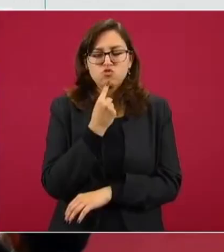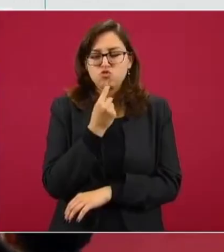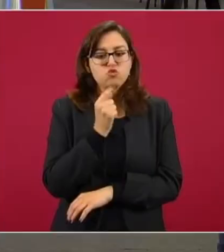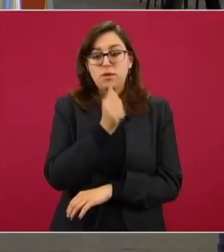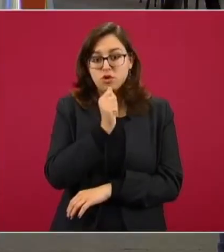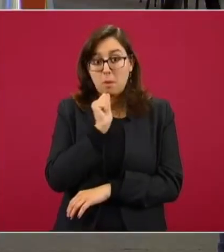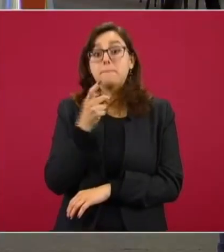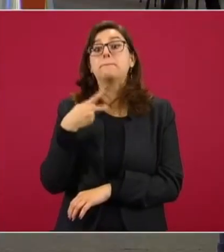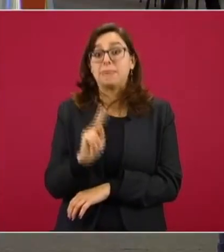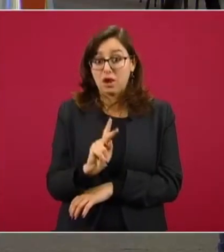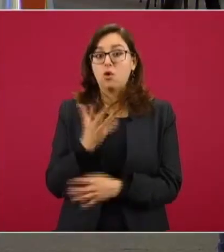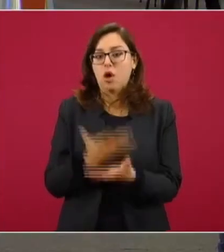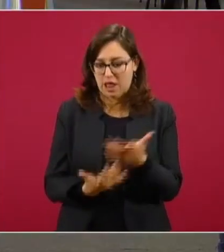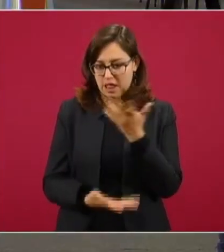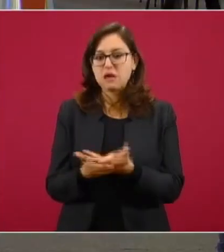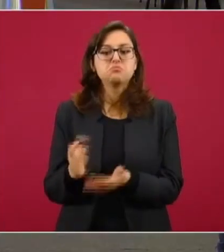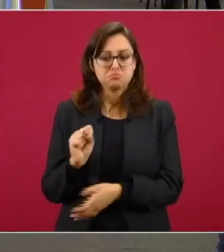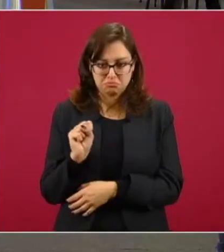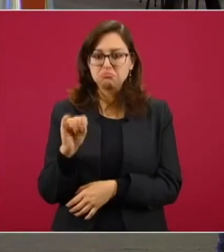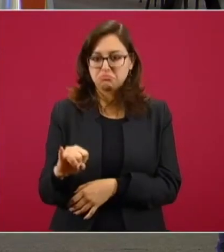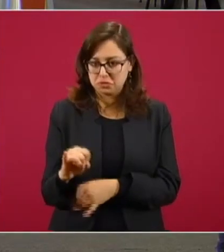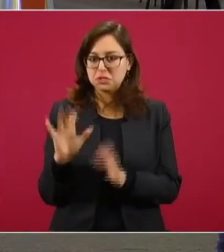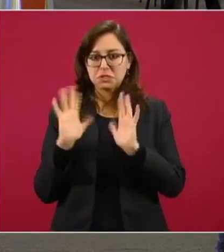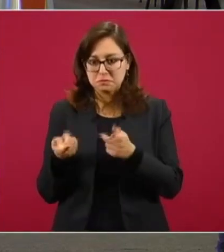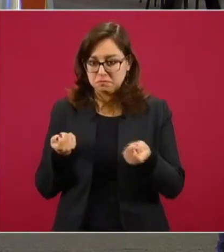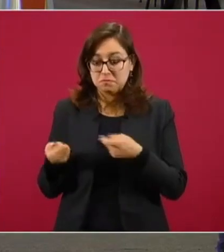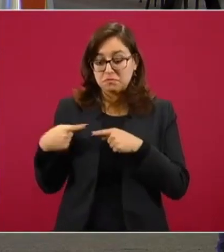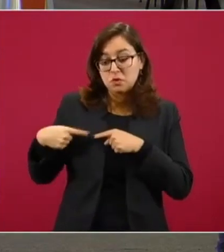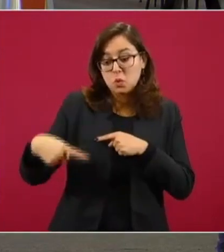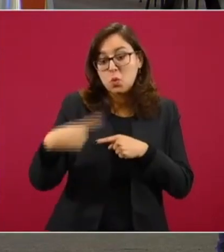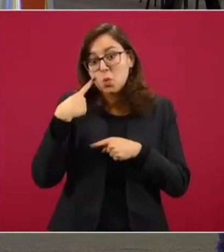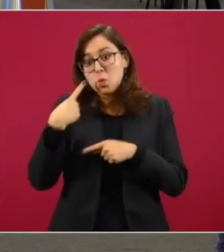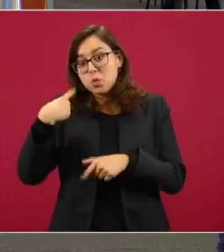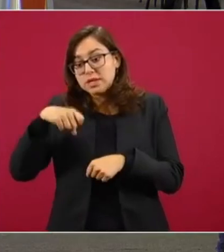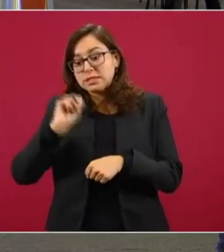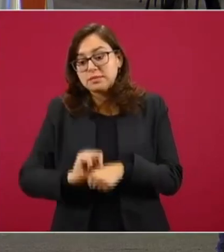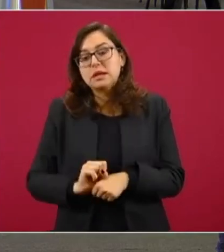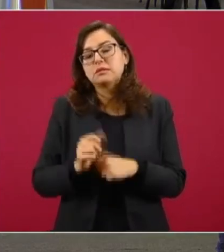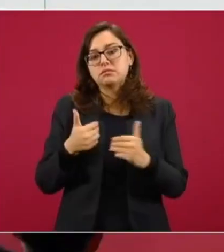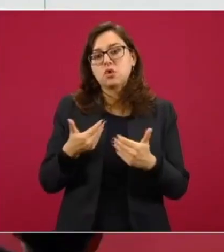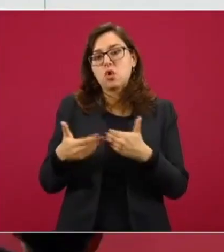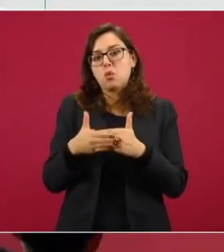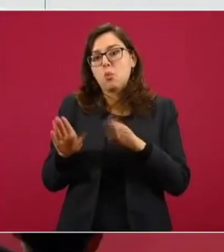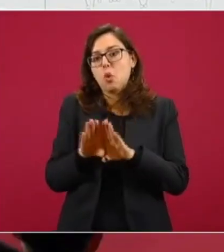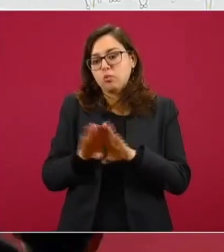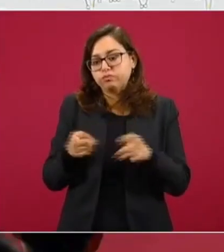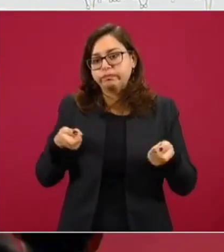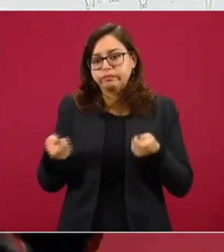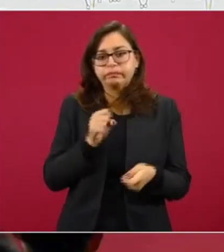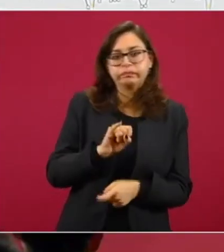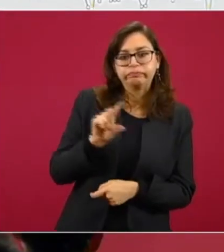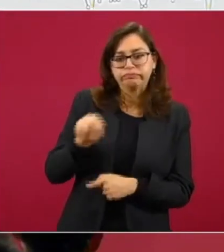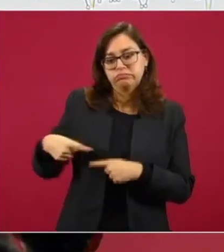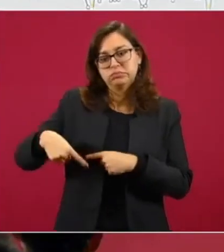rojo. Ya veremos en los indicadores de evaluación de la semana lo que corresponda para la Ciudad de México. La